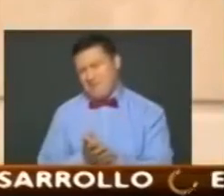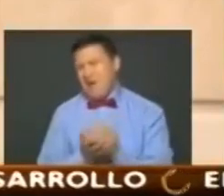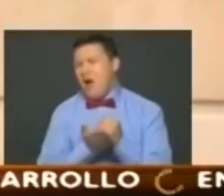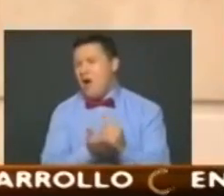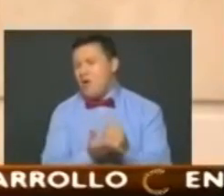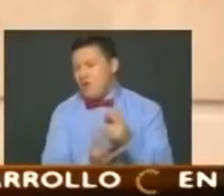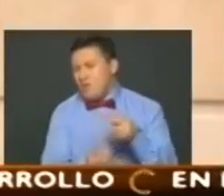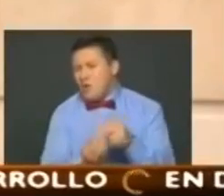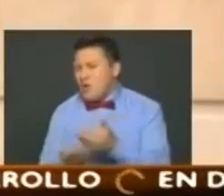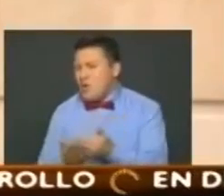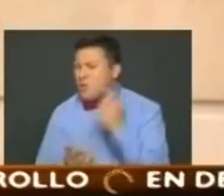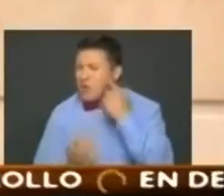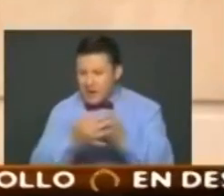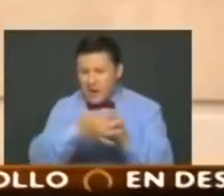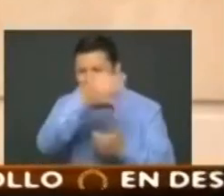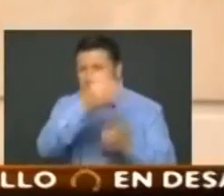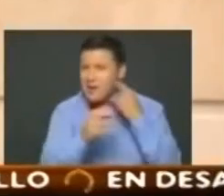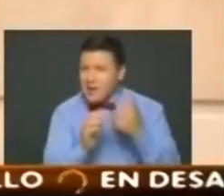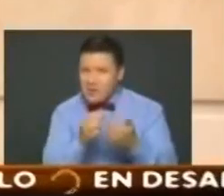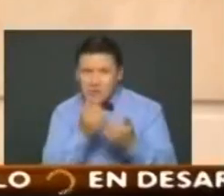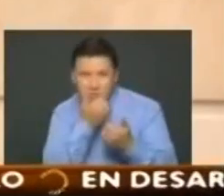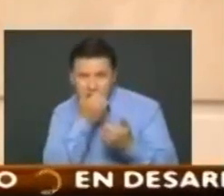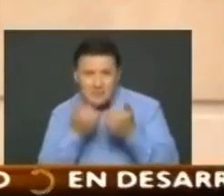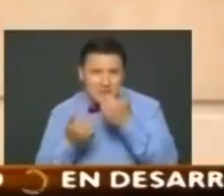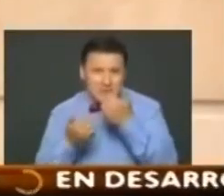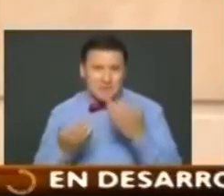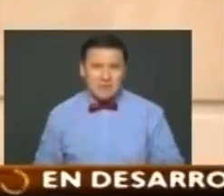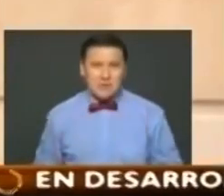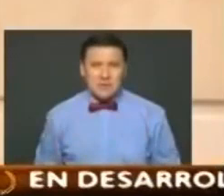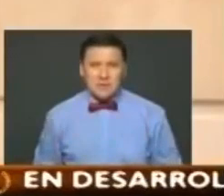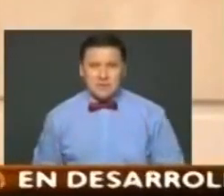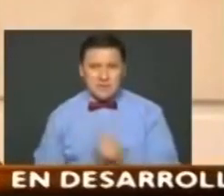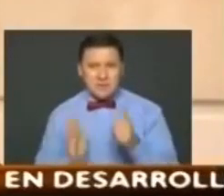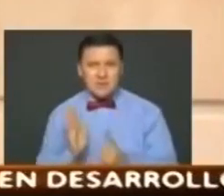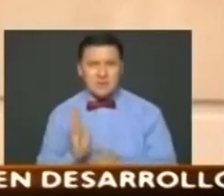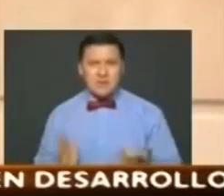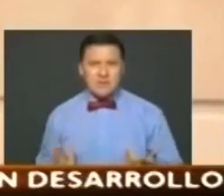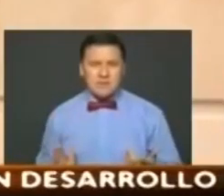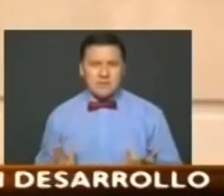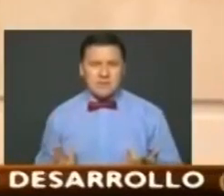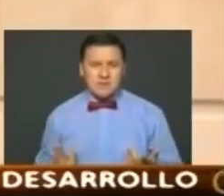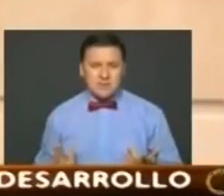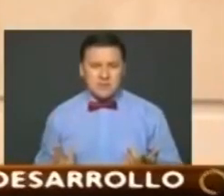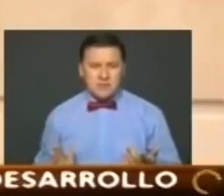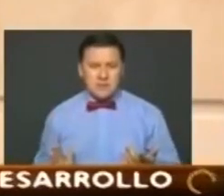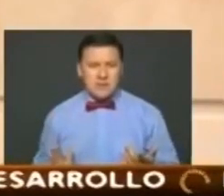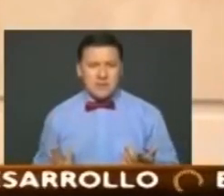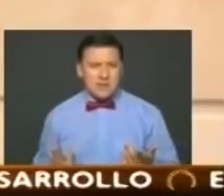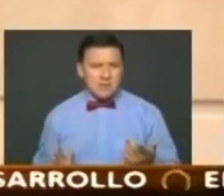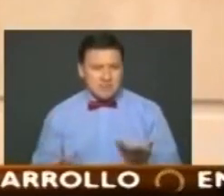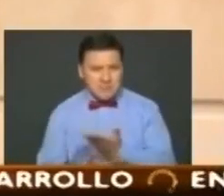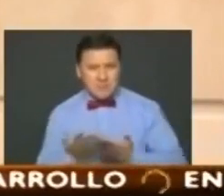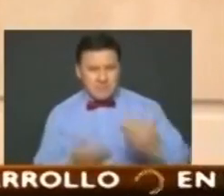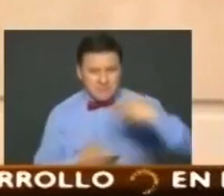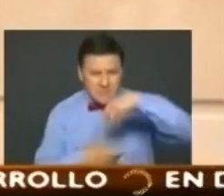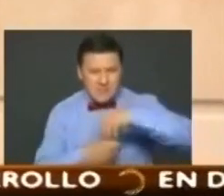convivir, apareció en varios hechos. Uno de ellos, en una gran discusión que se suscitó entre la revista Alternativa,